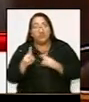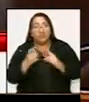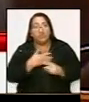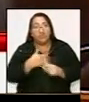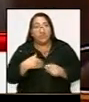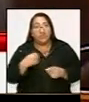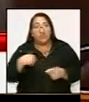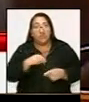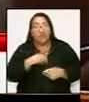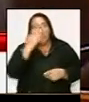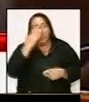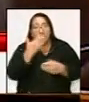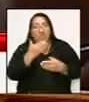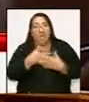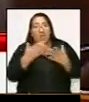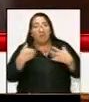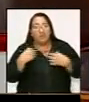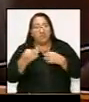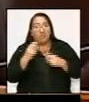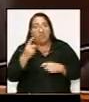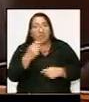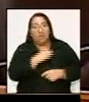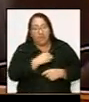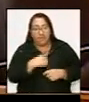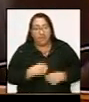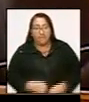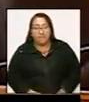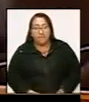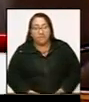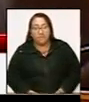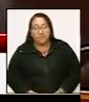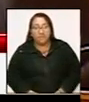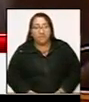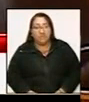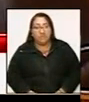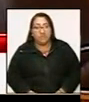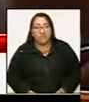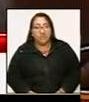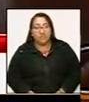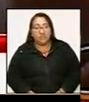desde el Frente Amplio quisiéramos hacer al primer ministro y a la ministra de la Mujer